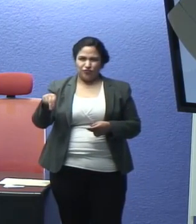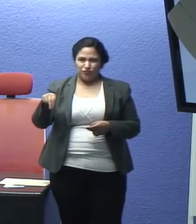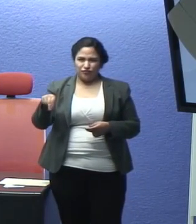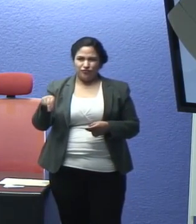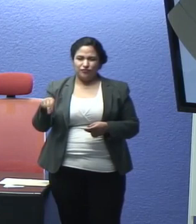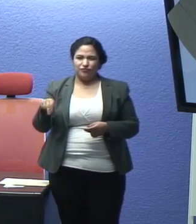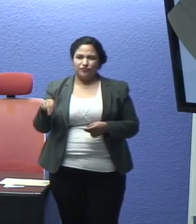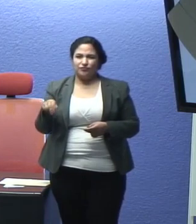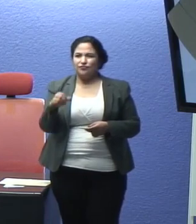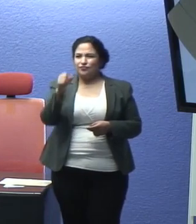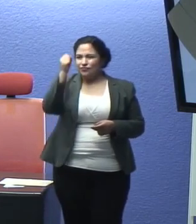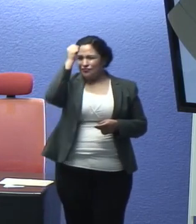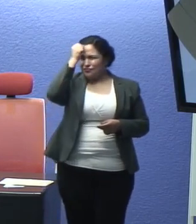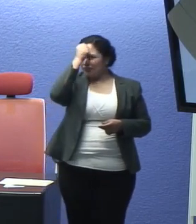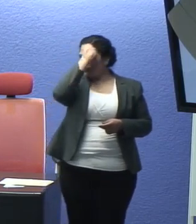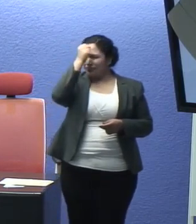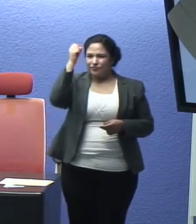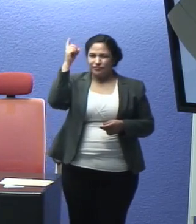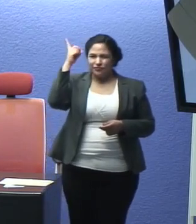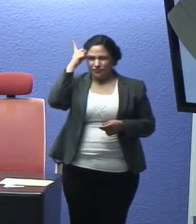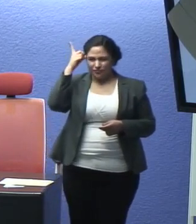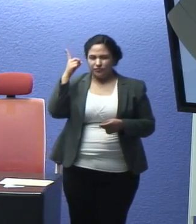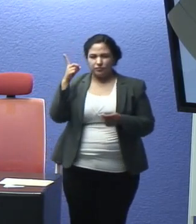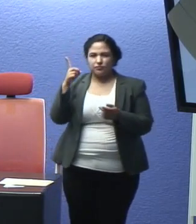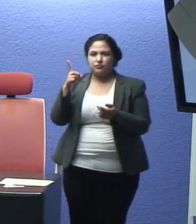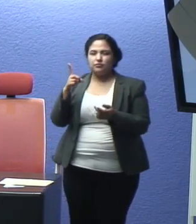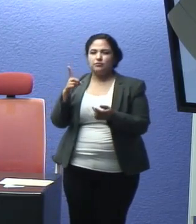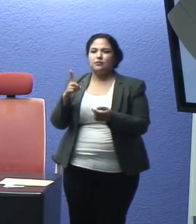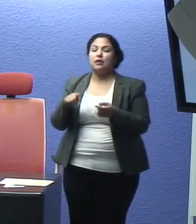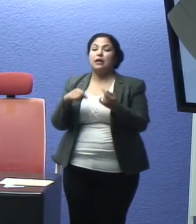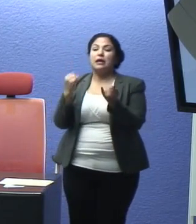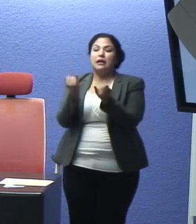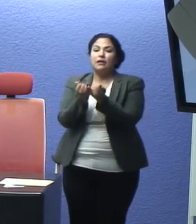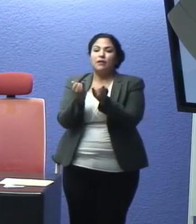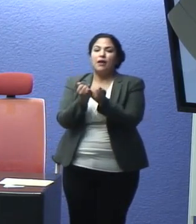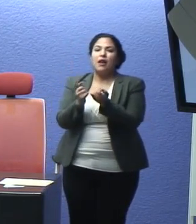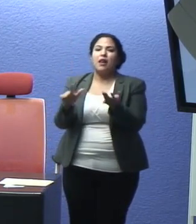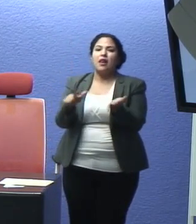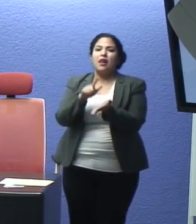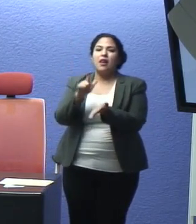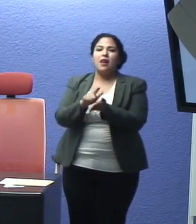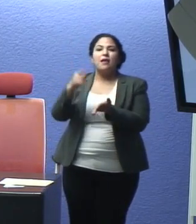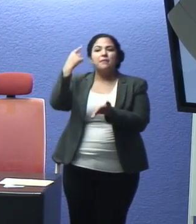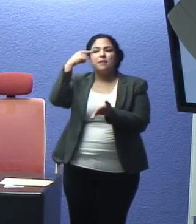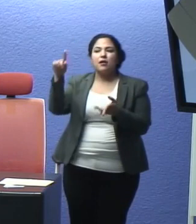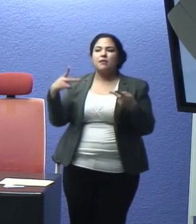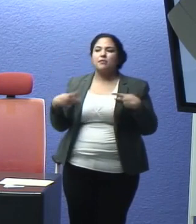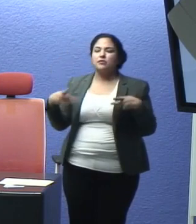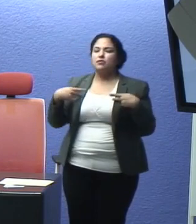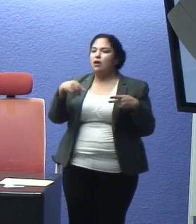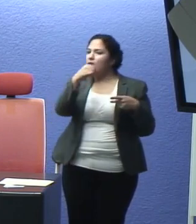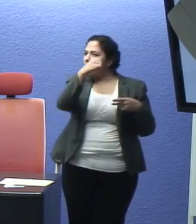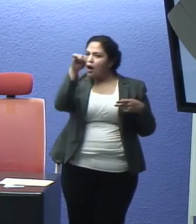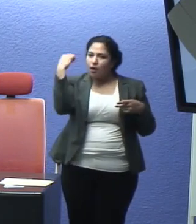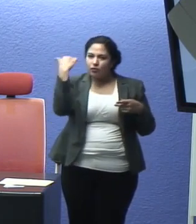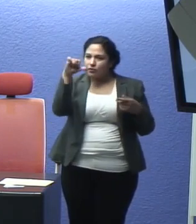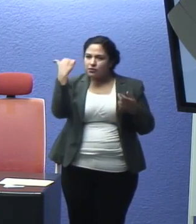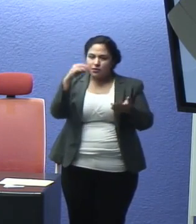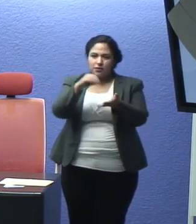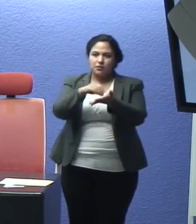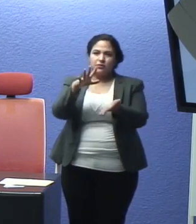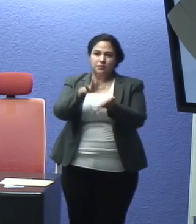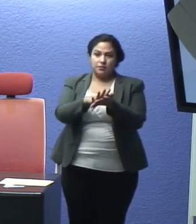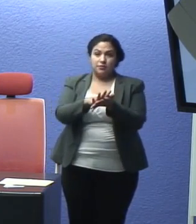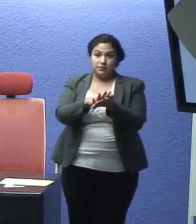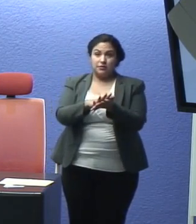para la atención así como especializada a personas con autismo. Entonces, están surgiendo,